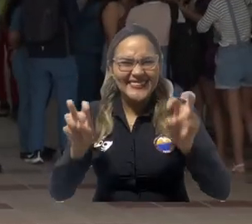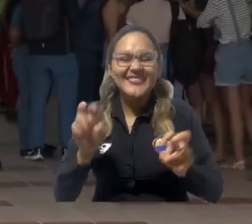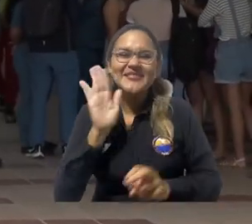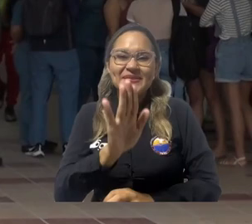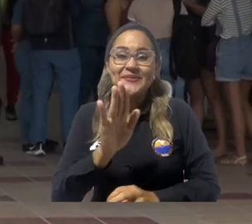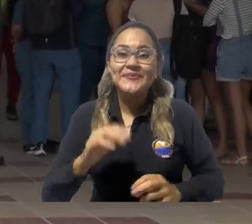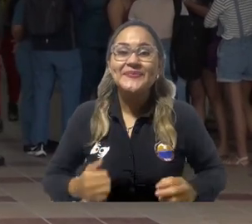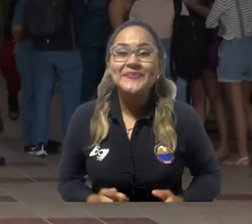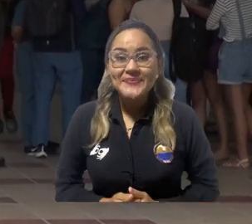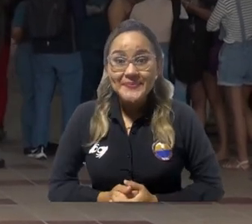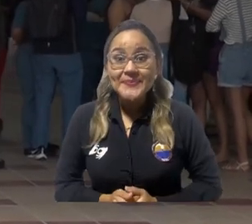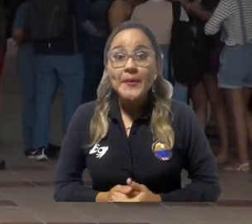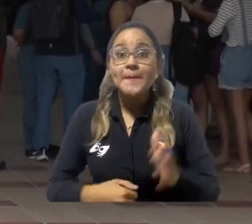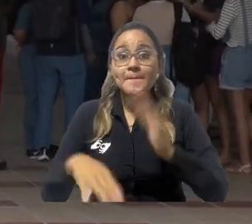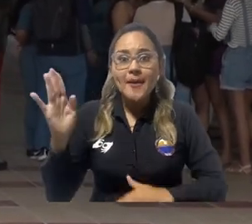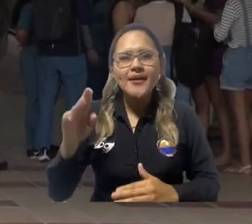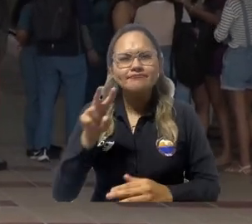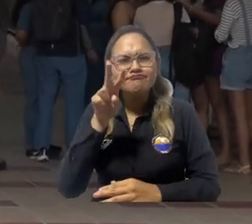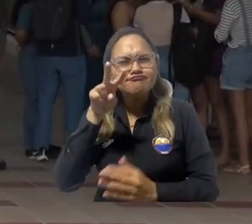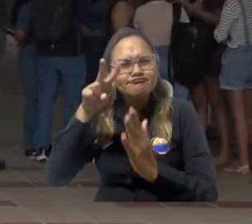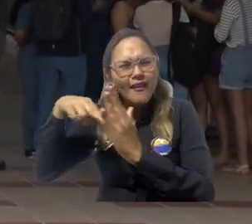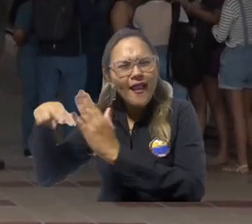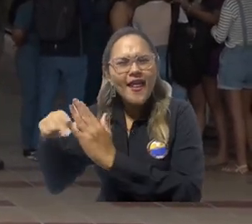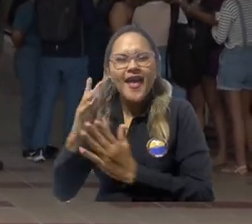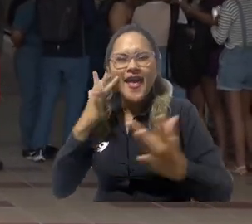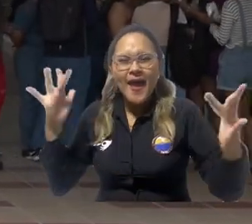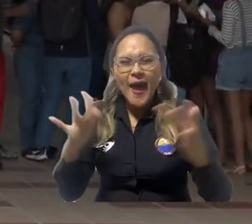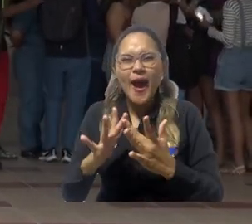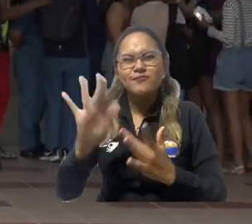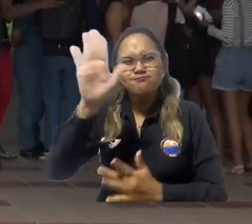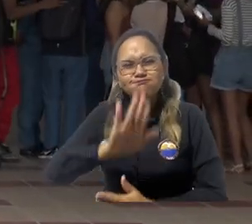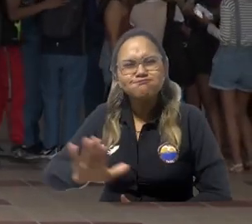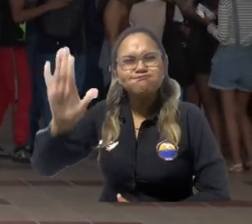nuevas configuraciones territoriales va a encontrar